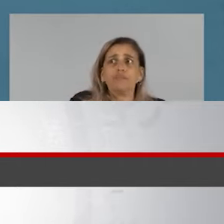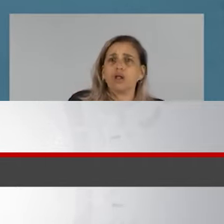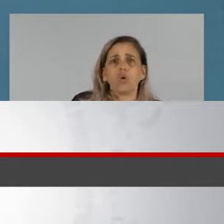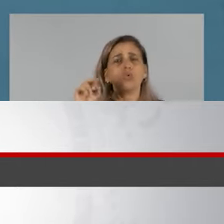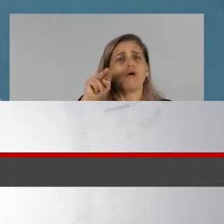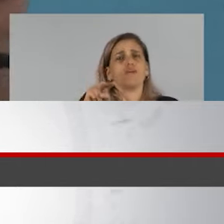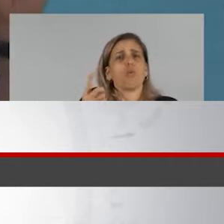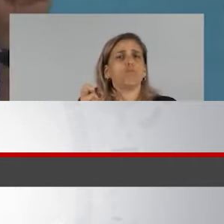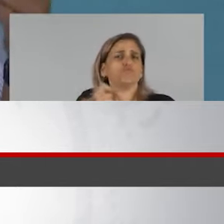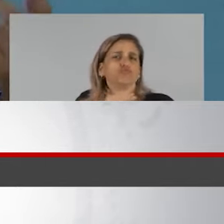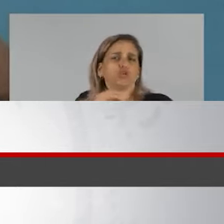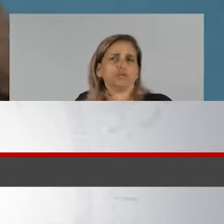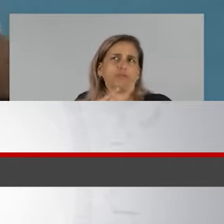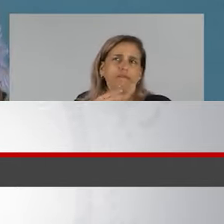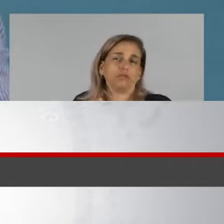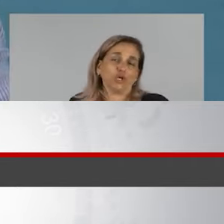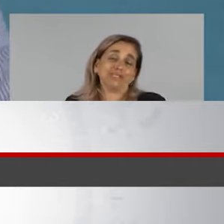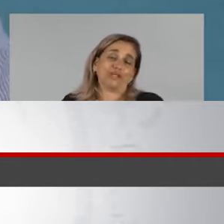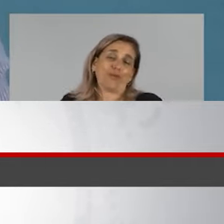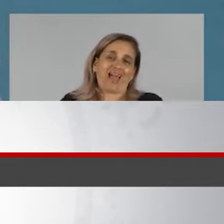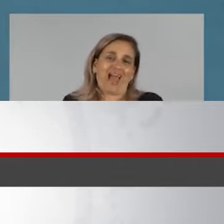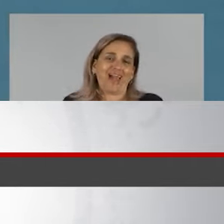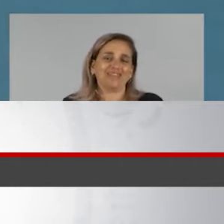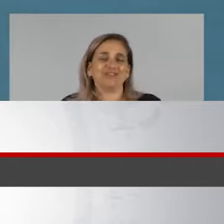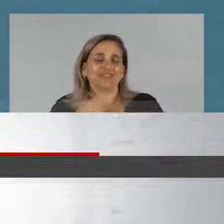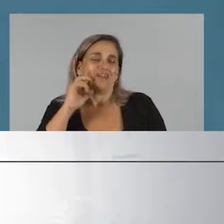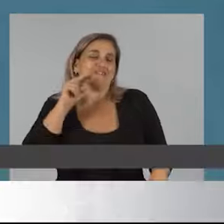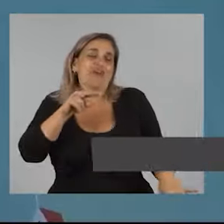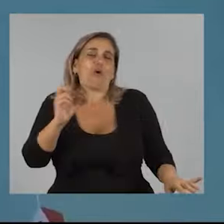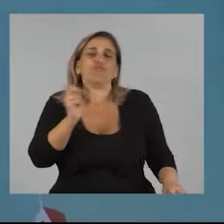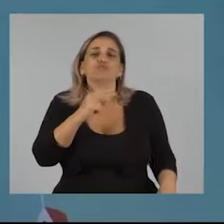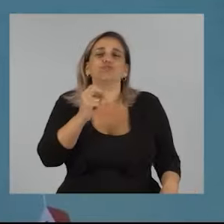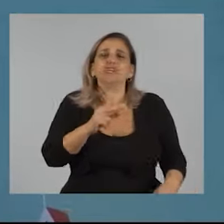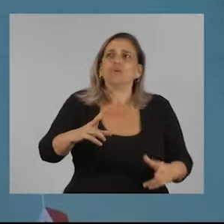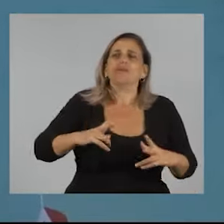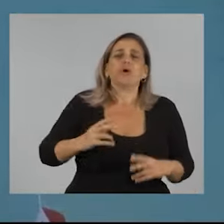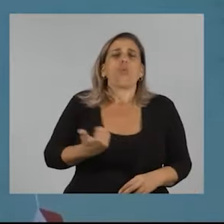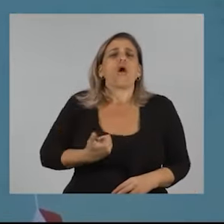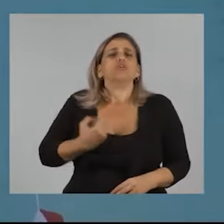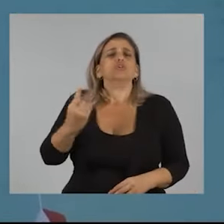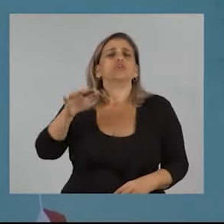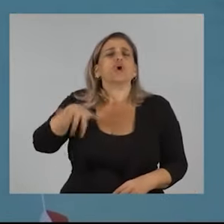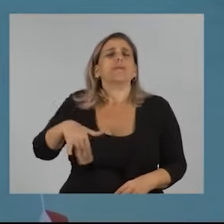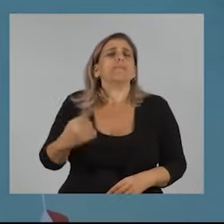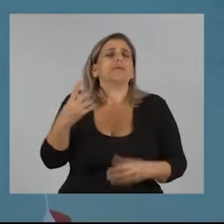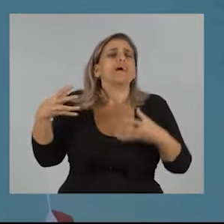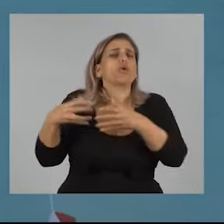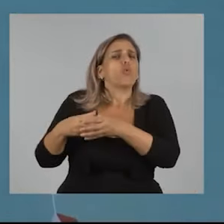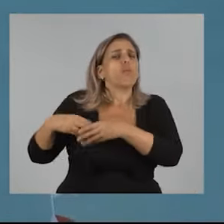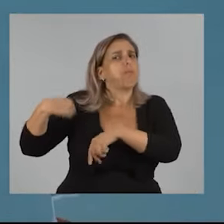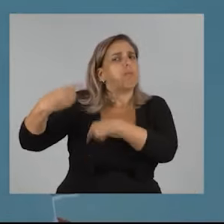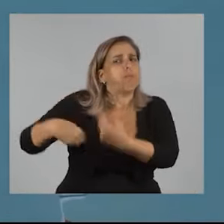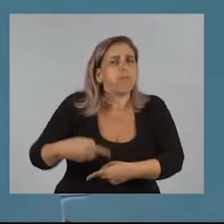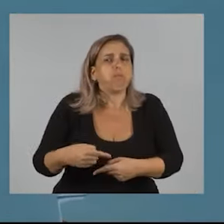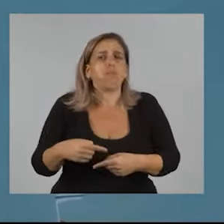y había un muchacho, yo ya tengo 50 y nos decimos muchachos ya de más grande, Pero había un muchacho que me hizo el cuento, me dice, yo soy de las primeras